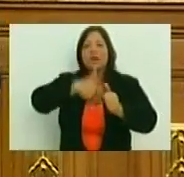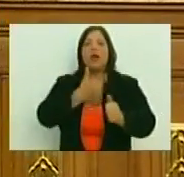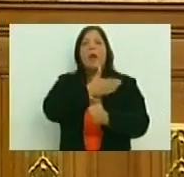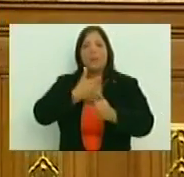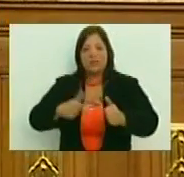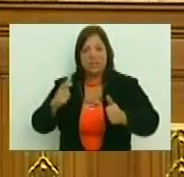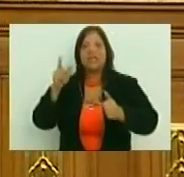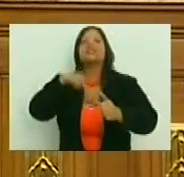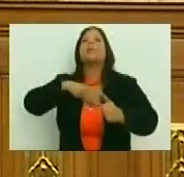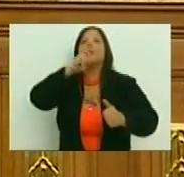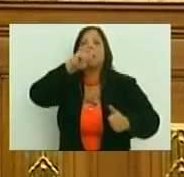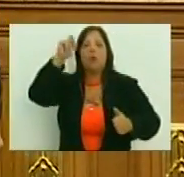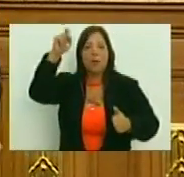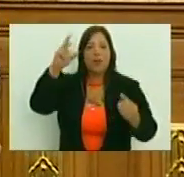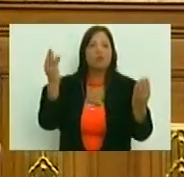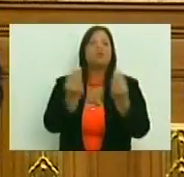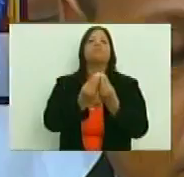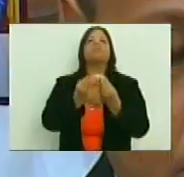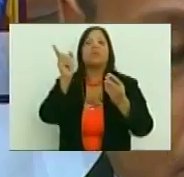presidente Nicolás Maduro.